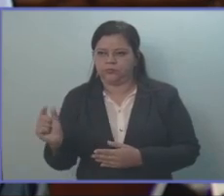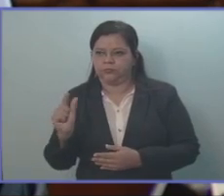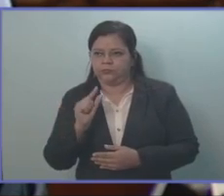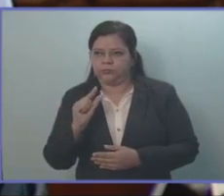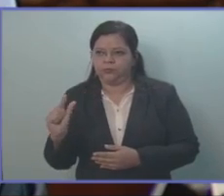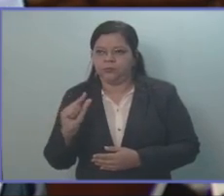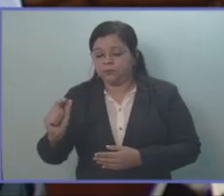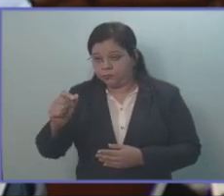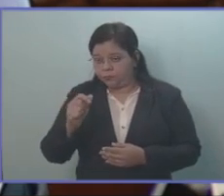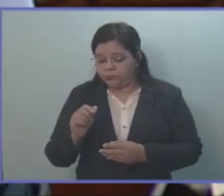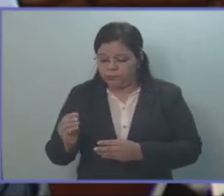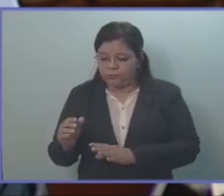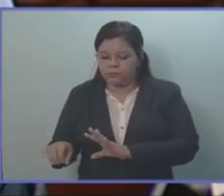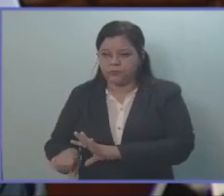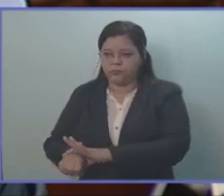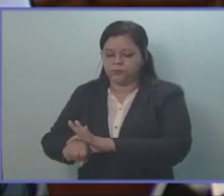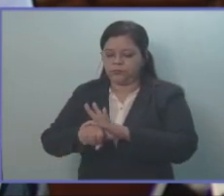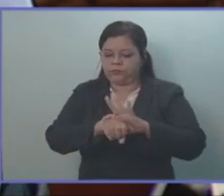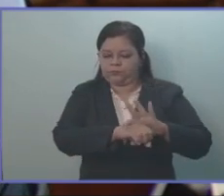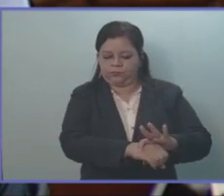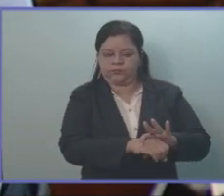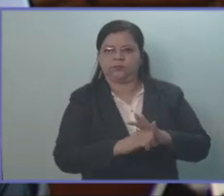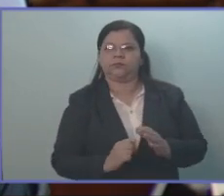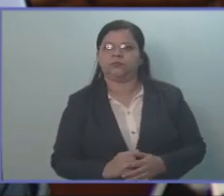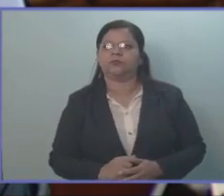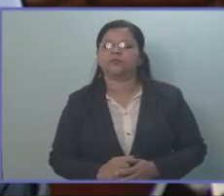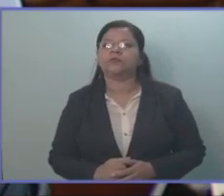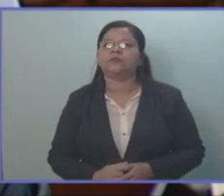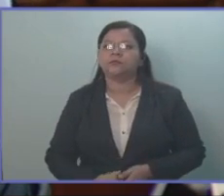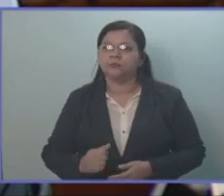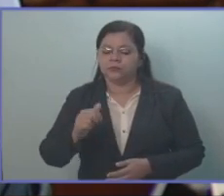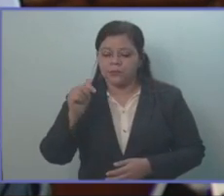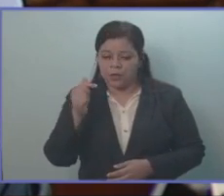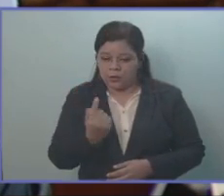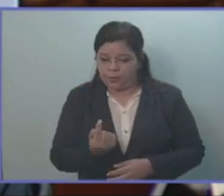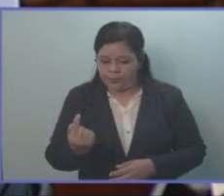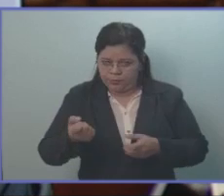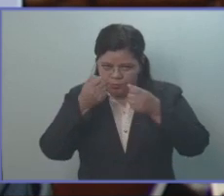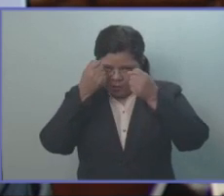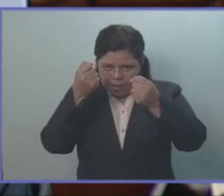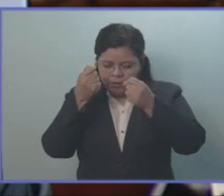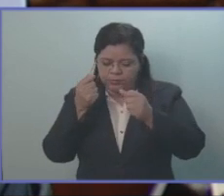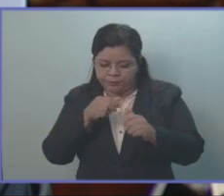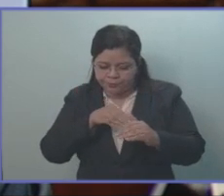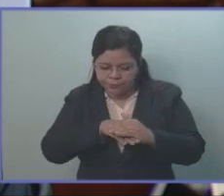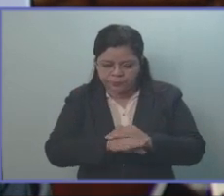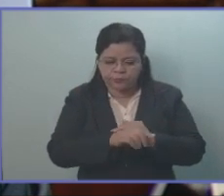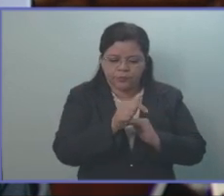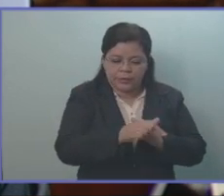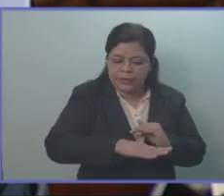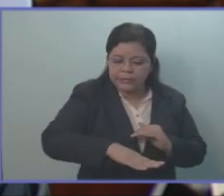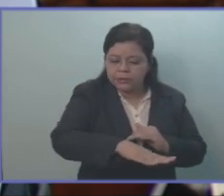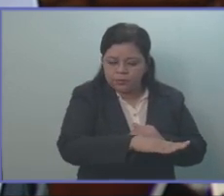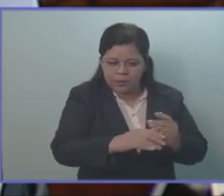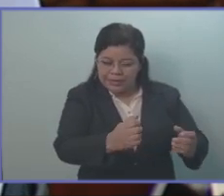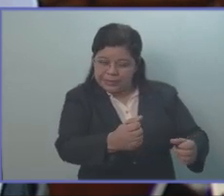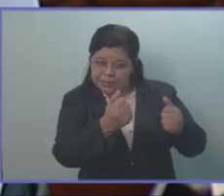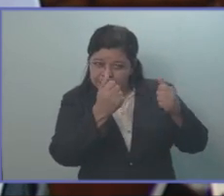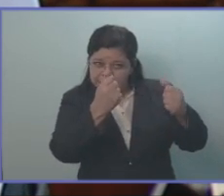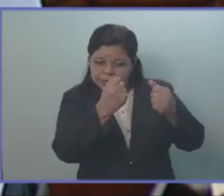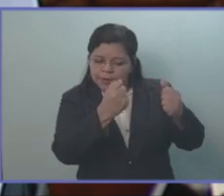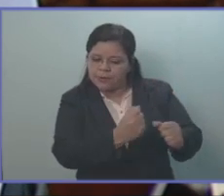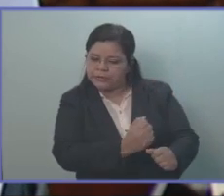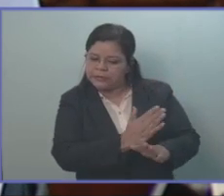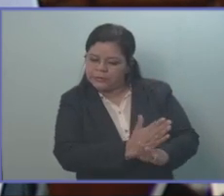autorización del traslado. La permanencia de los internos en el centro de máxima seguridad será por el